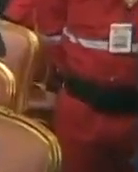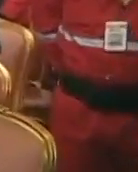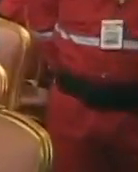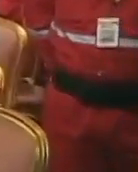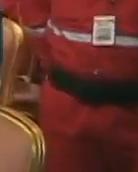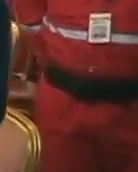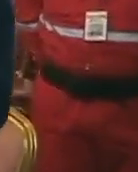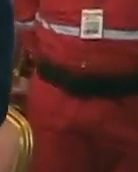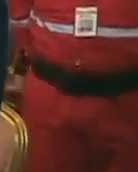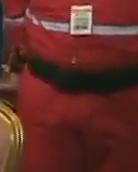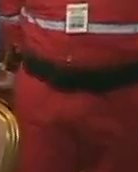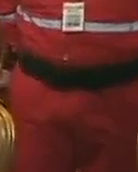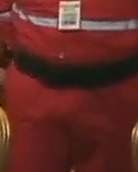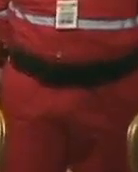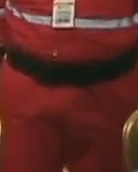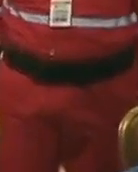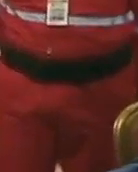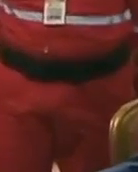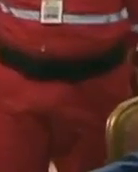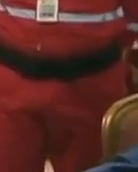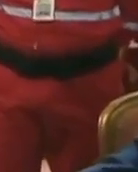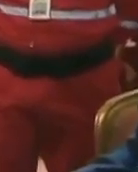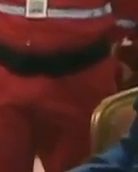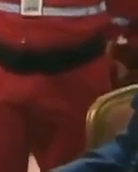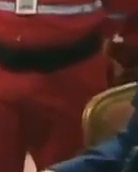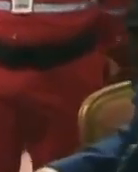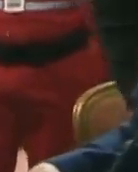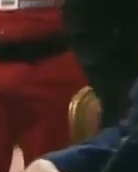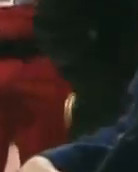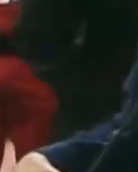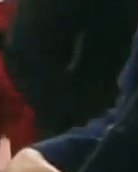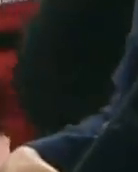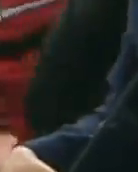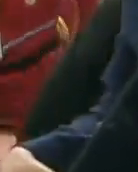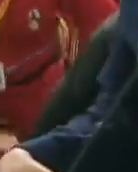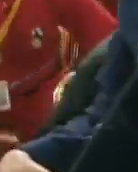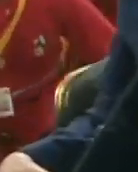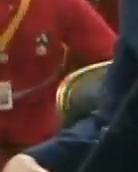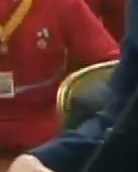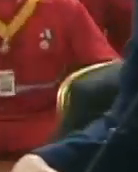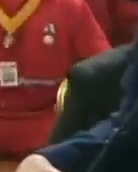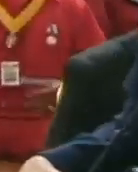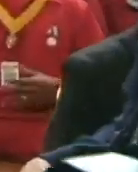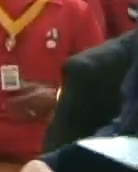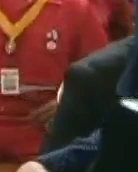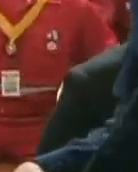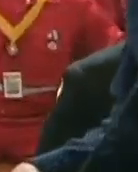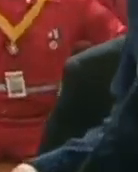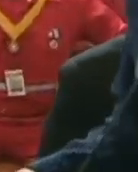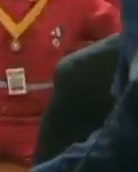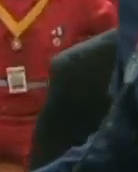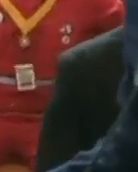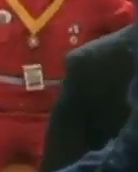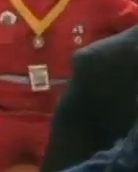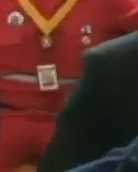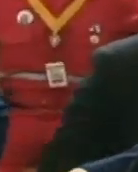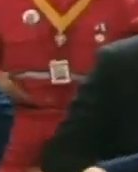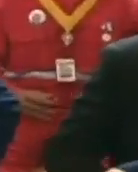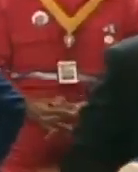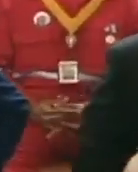PDVSA, justamente en lo que ha sido este reconocimiento a la valentía y patriotismo que lleva la carga histórica y la solidaridad